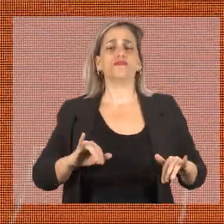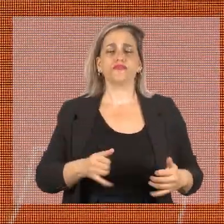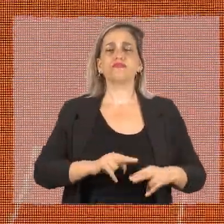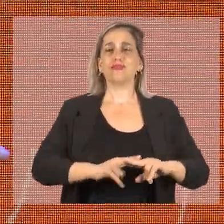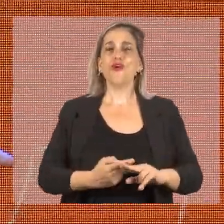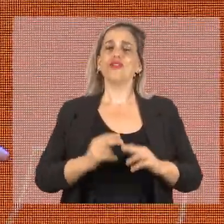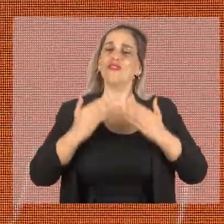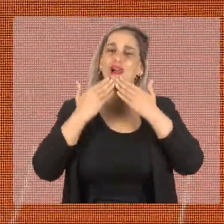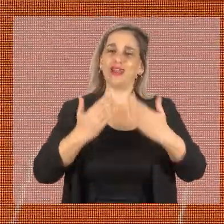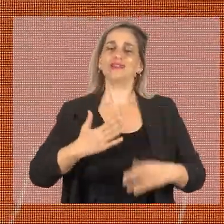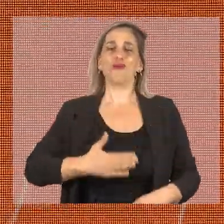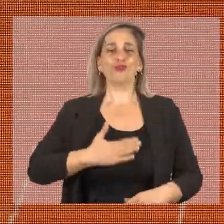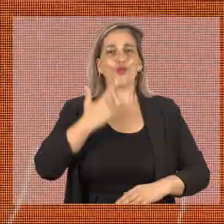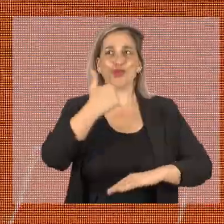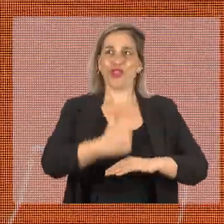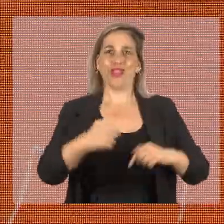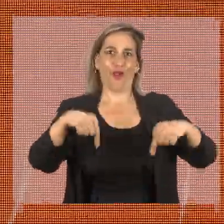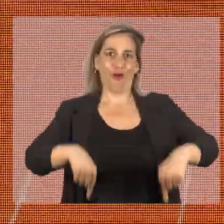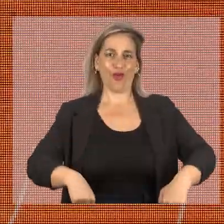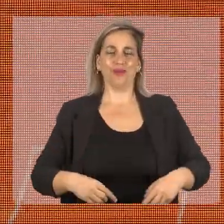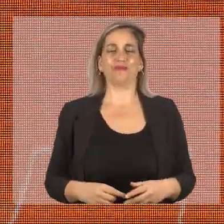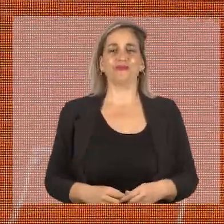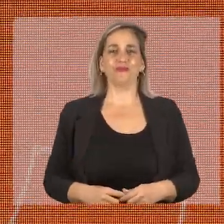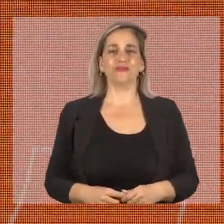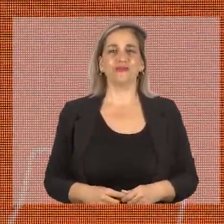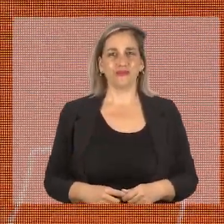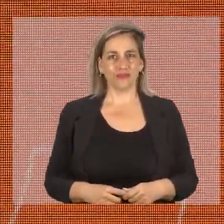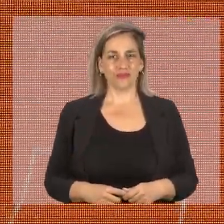una vez más, con gusto estoy acá.